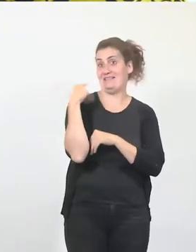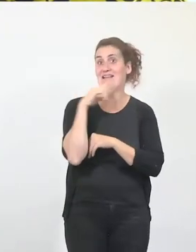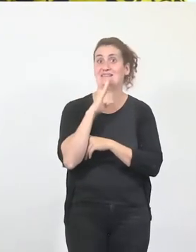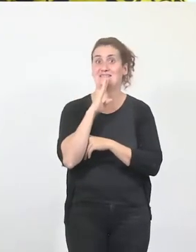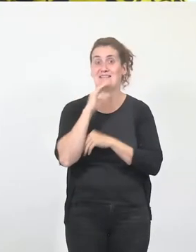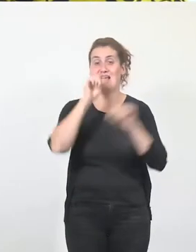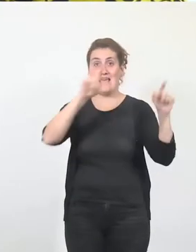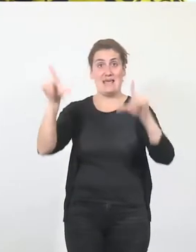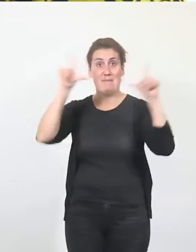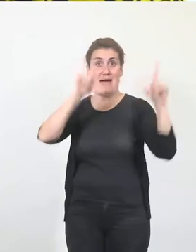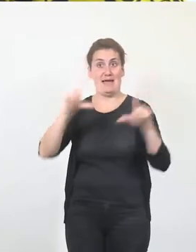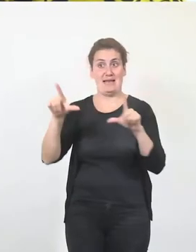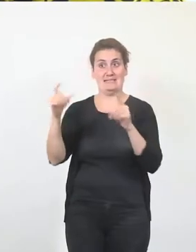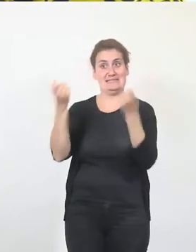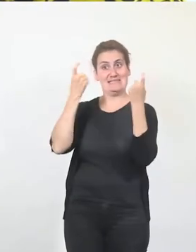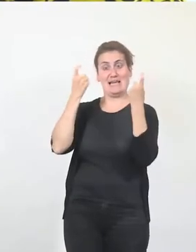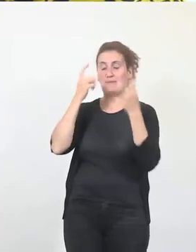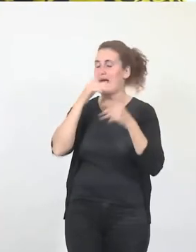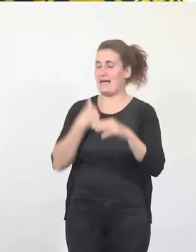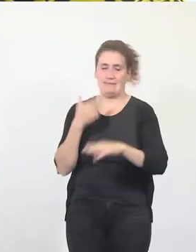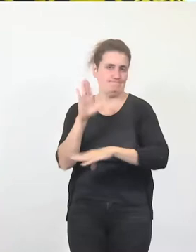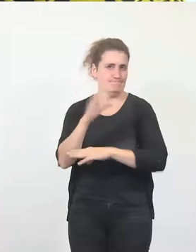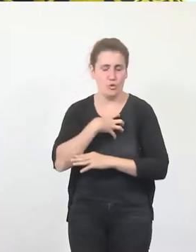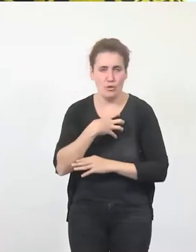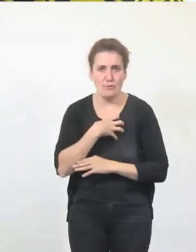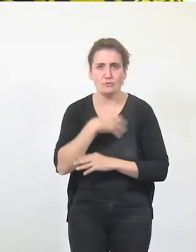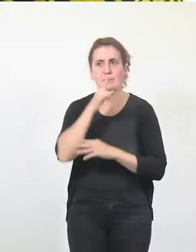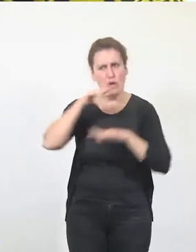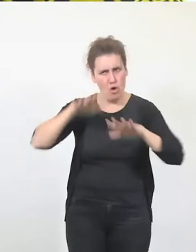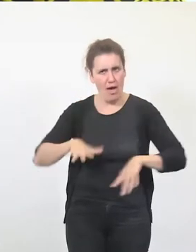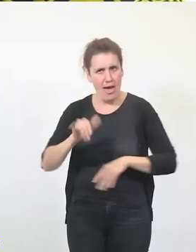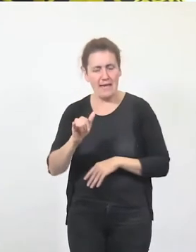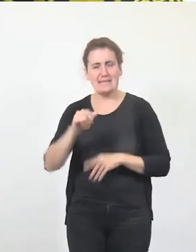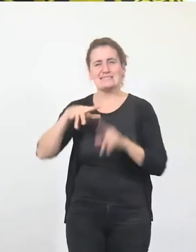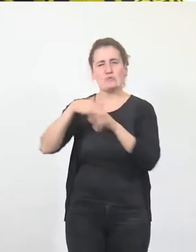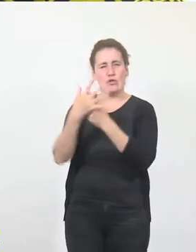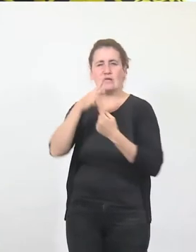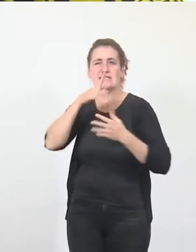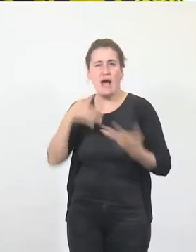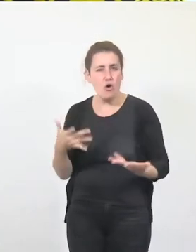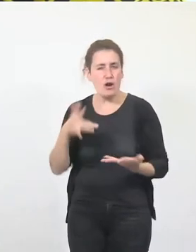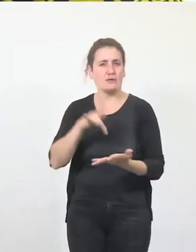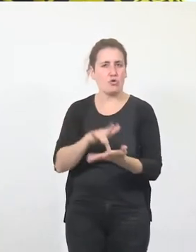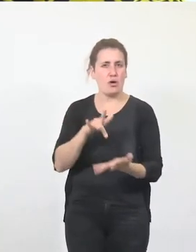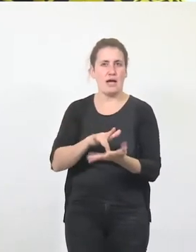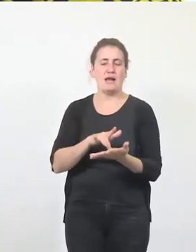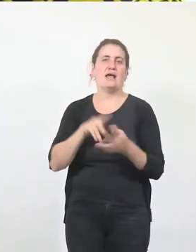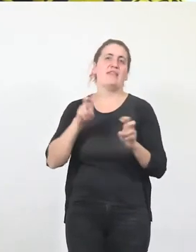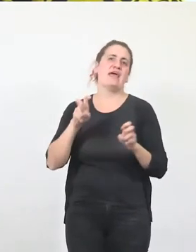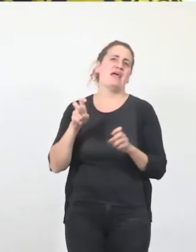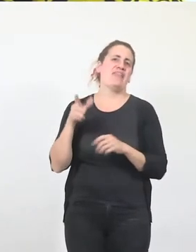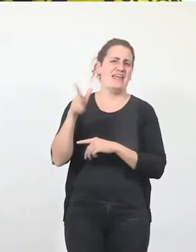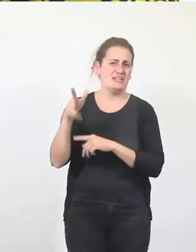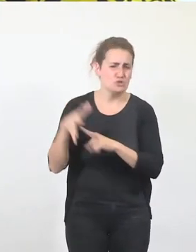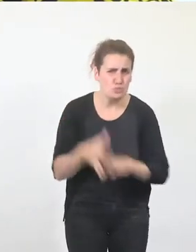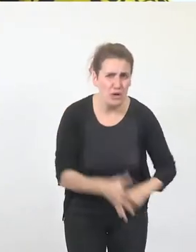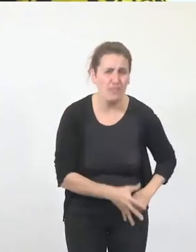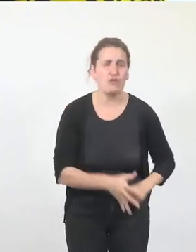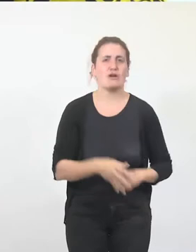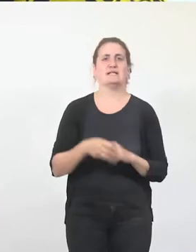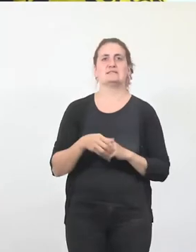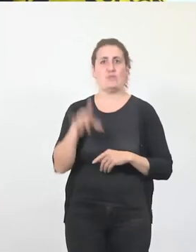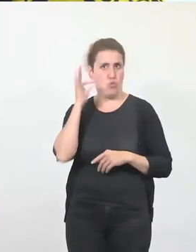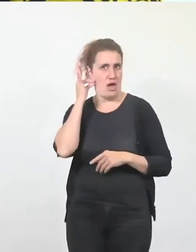imágenes que no podemos mostrar aquí, pero que están ahí, de situaciones que se están dando ahora, de vulneración de derechos humanos, de